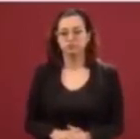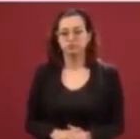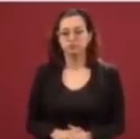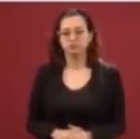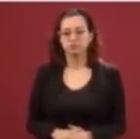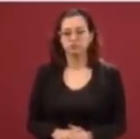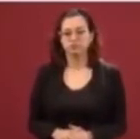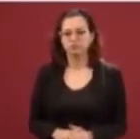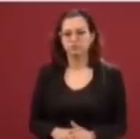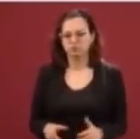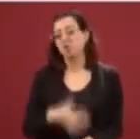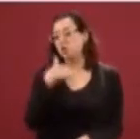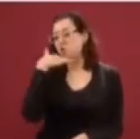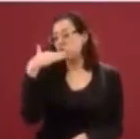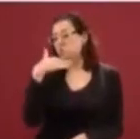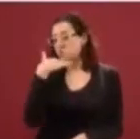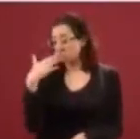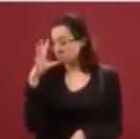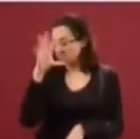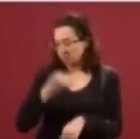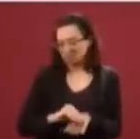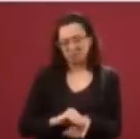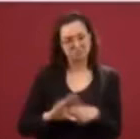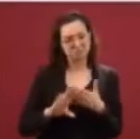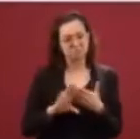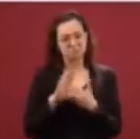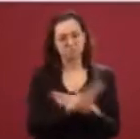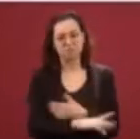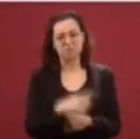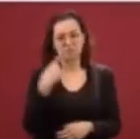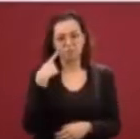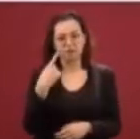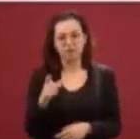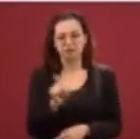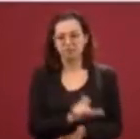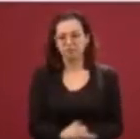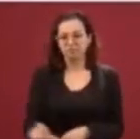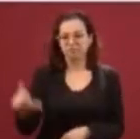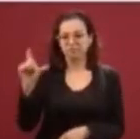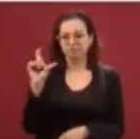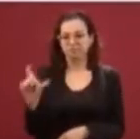¿Saben lo que es el detente, verdad? Miren, este es el detente.